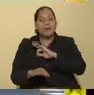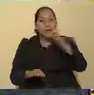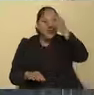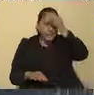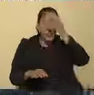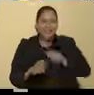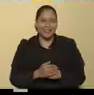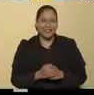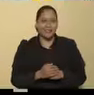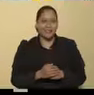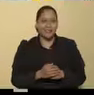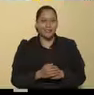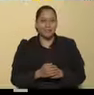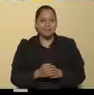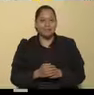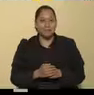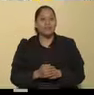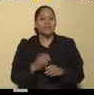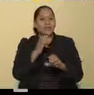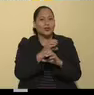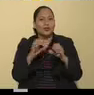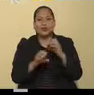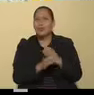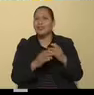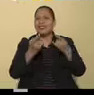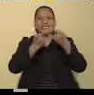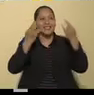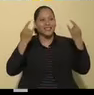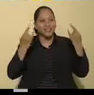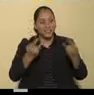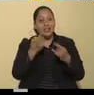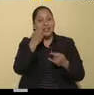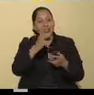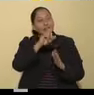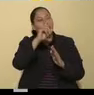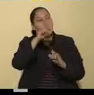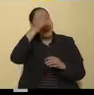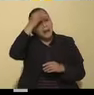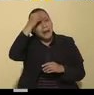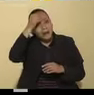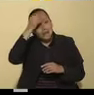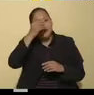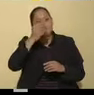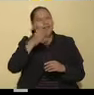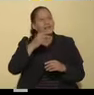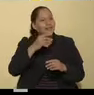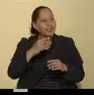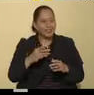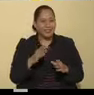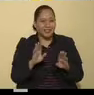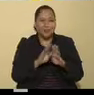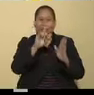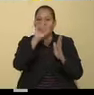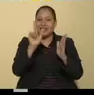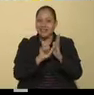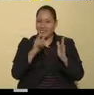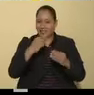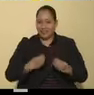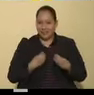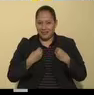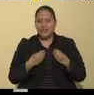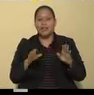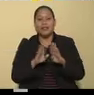recorriendo. Ay, cosas de la historia que son lecciones de vida. En realidad, uno cuando piensa en